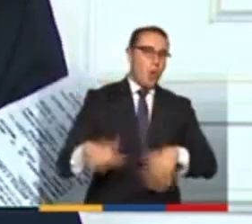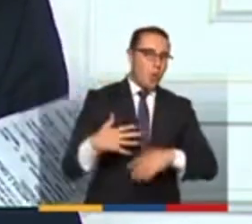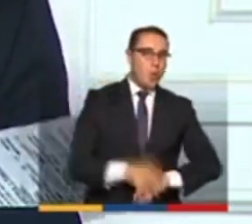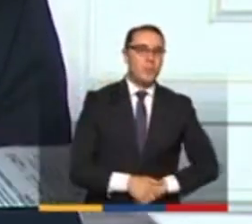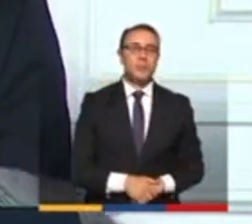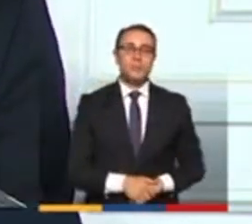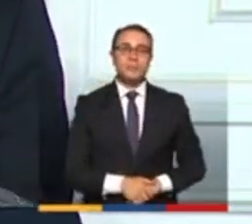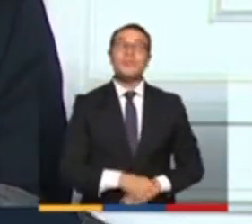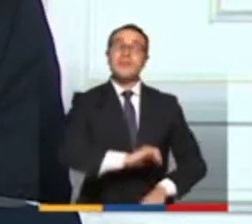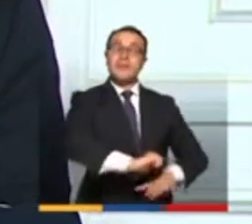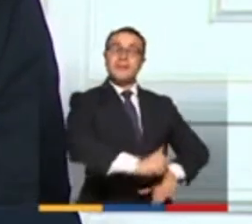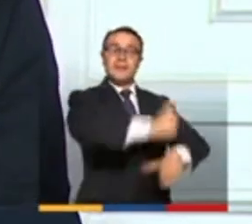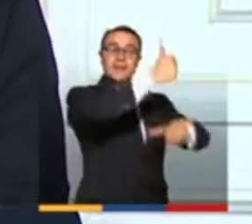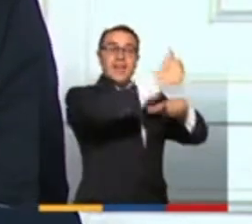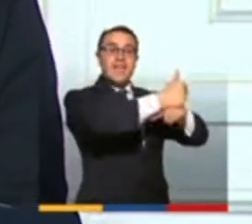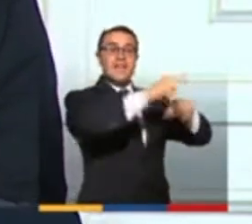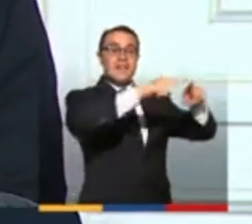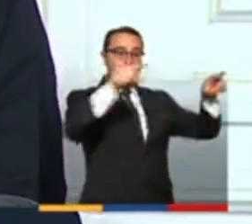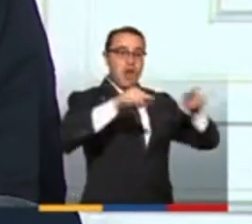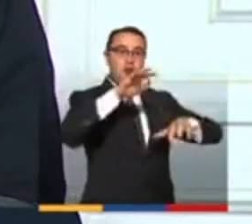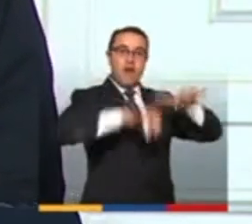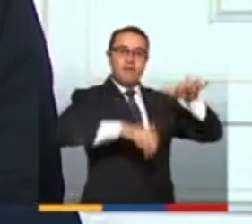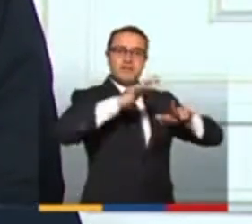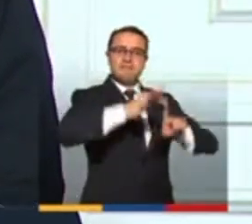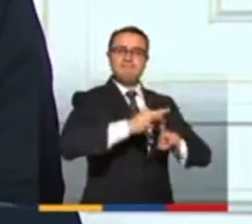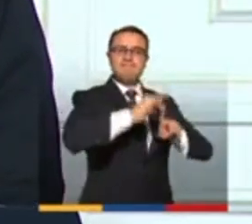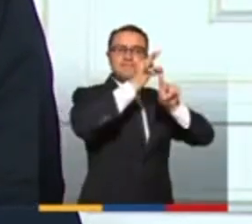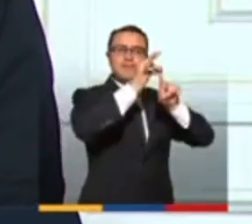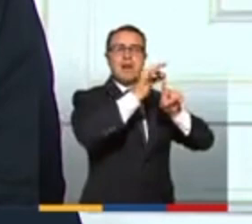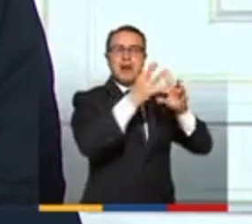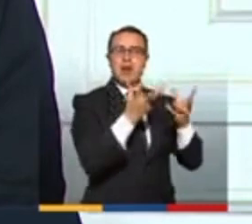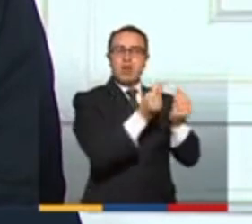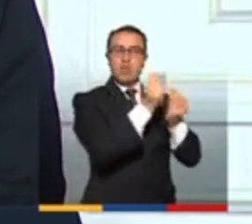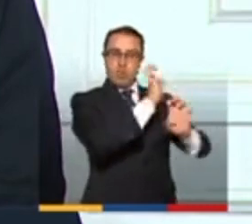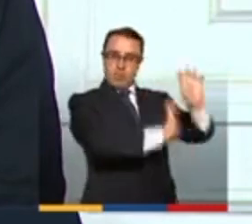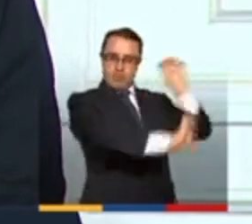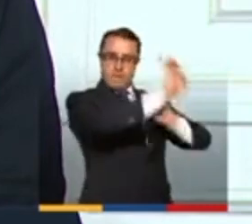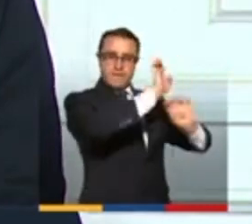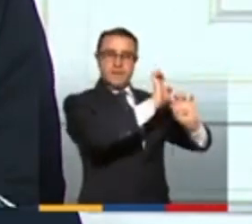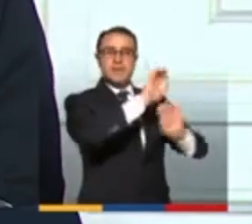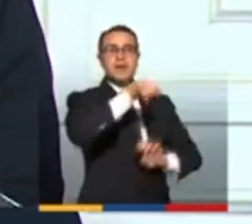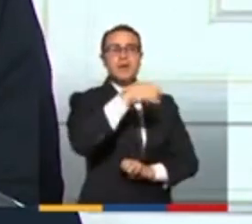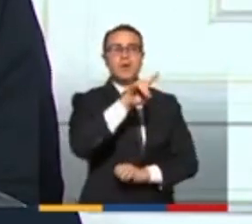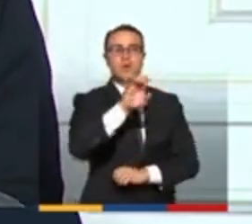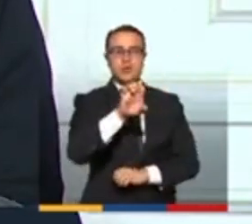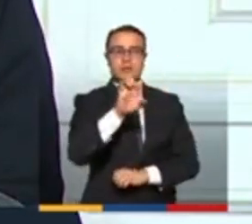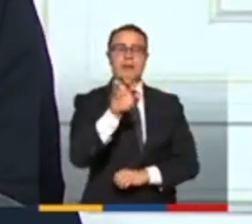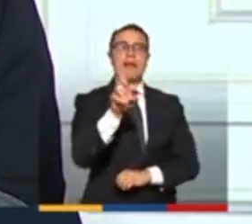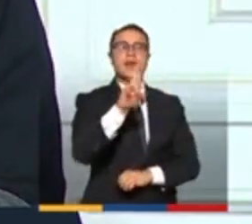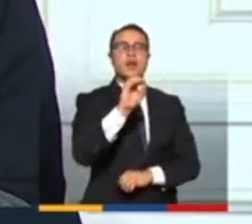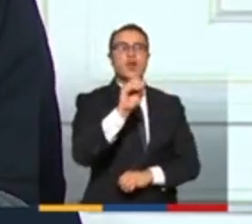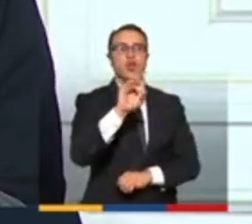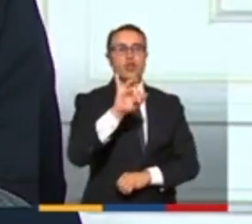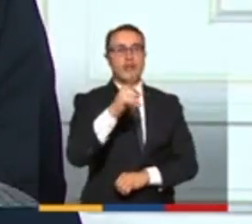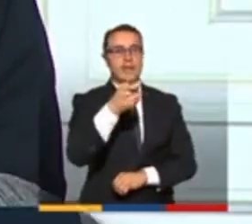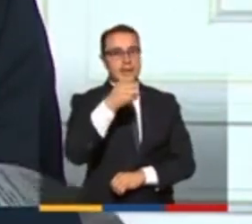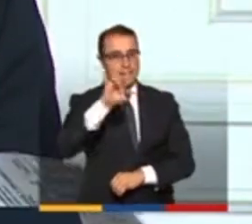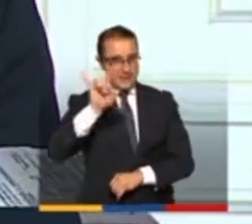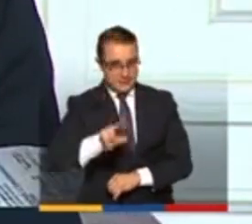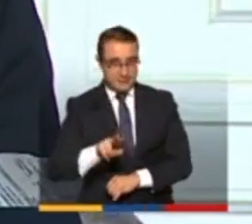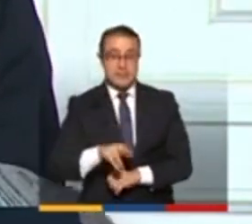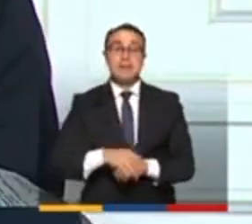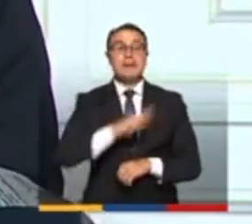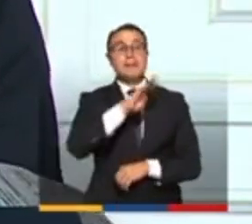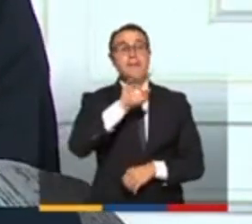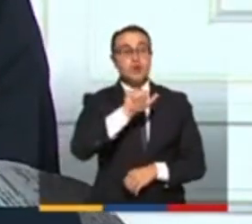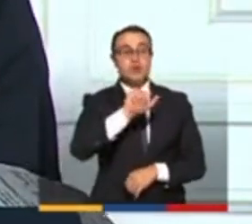Director general de la Unidad Administrativa Especial del Sector Defensa, José Reyes Rodríguez Casas, su esposa Joana, su